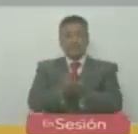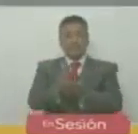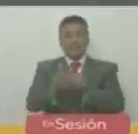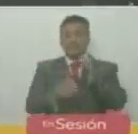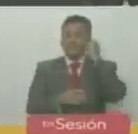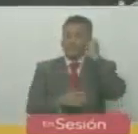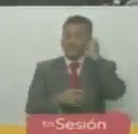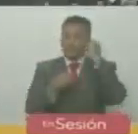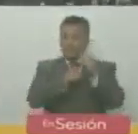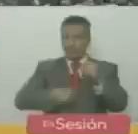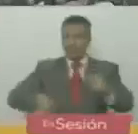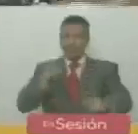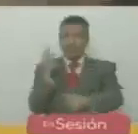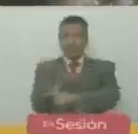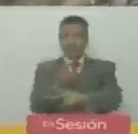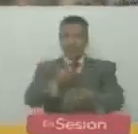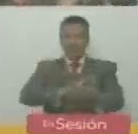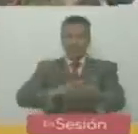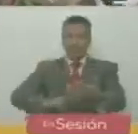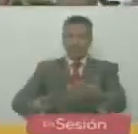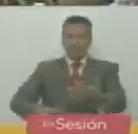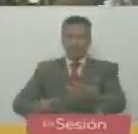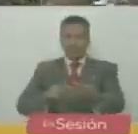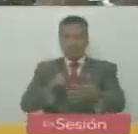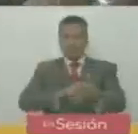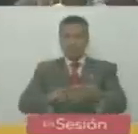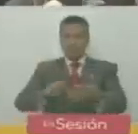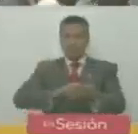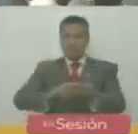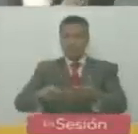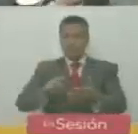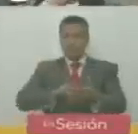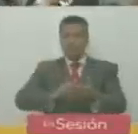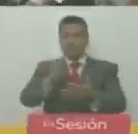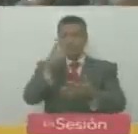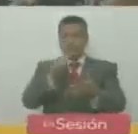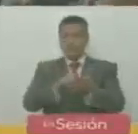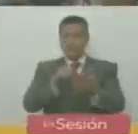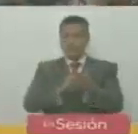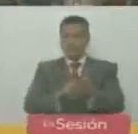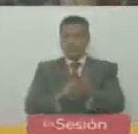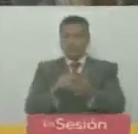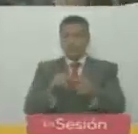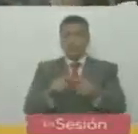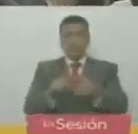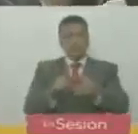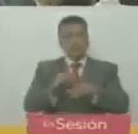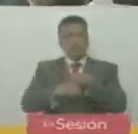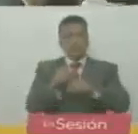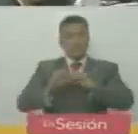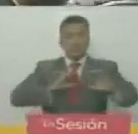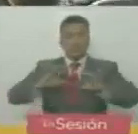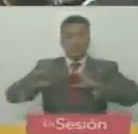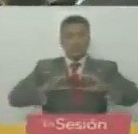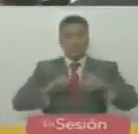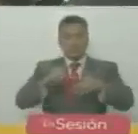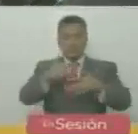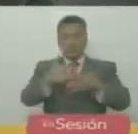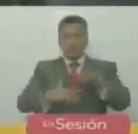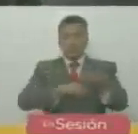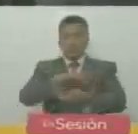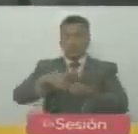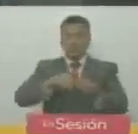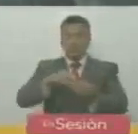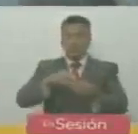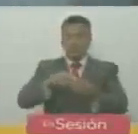el presidente ordenó dar lectura a la cuenta. Se leyó el primer punto de la cuenta referido a comunicaciones suscritas por